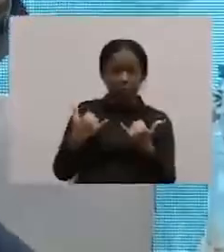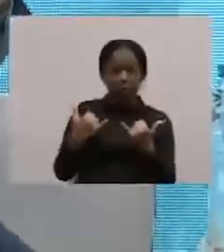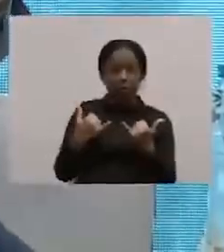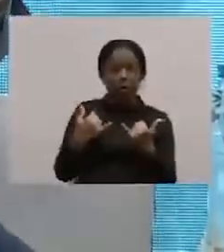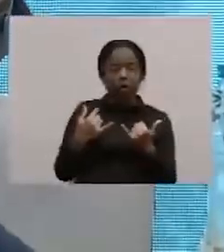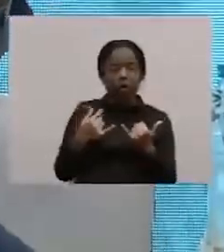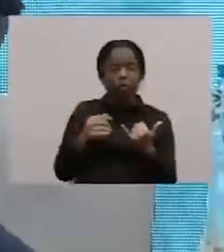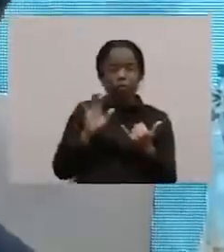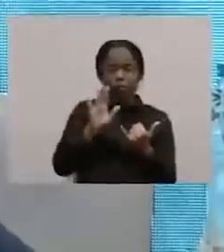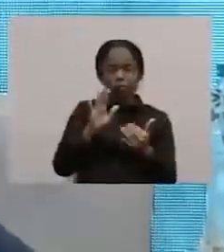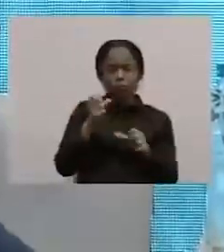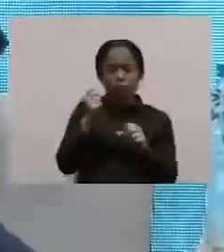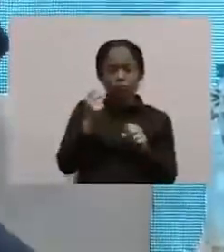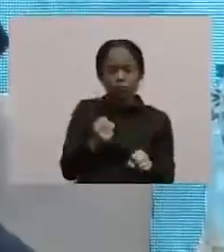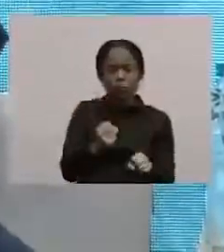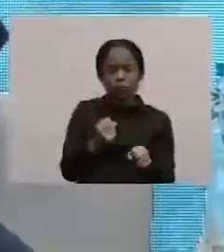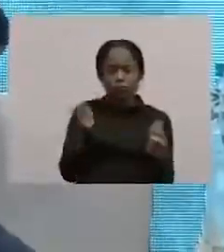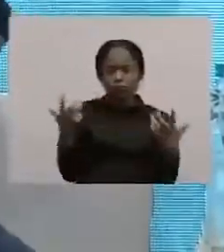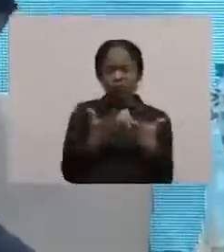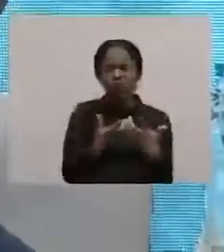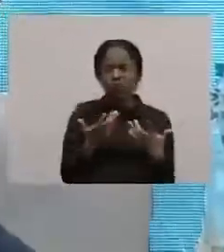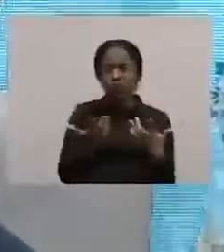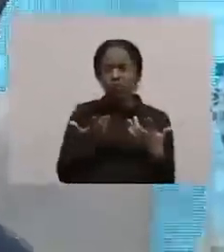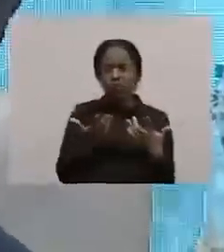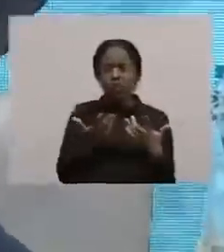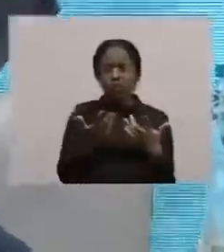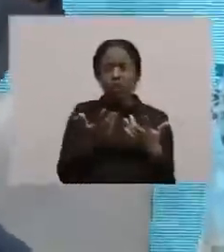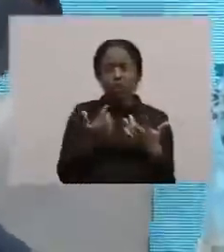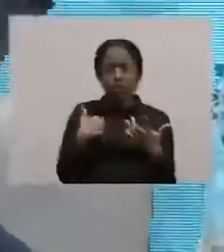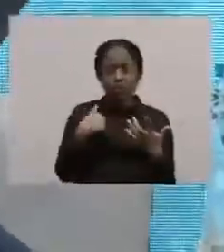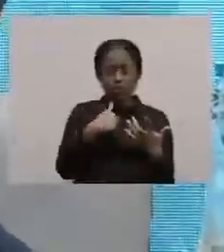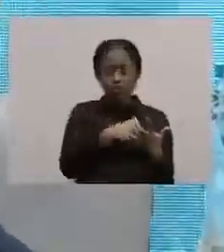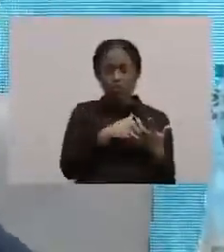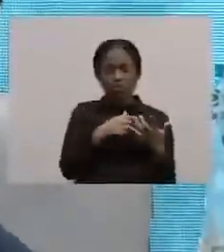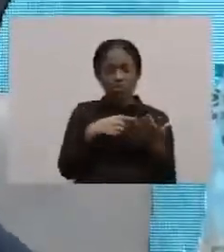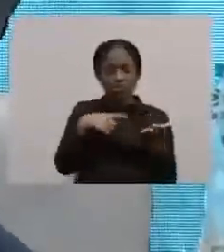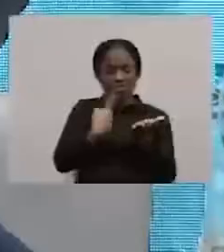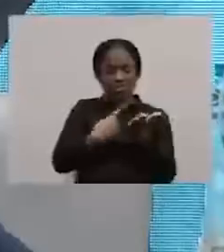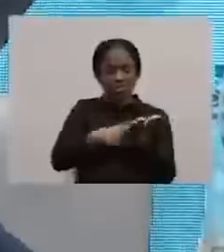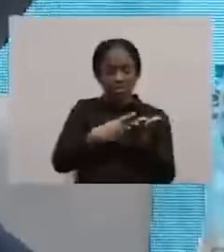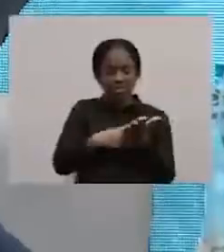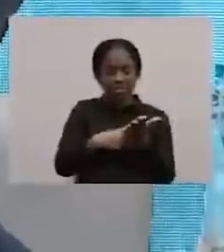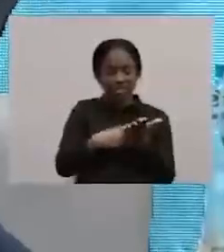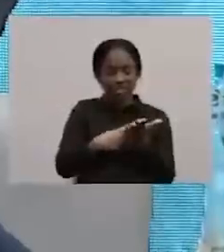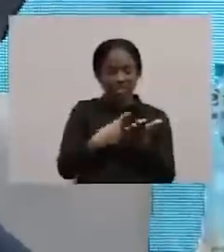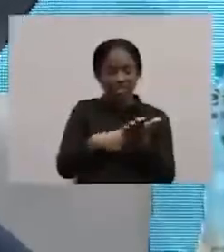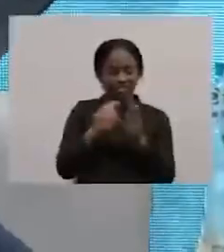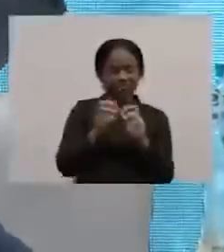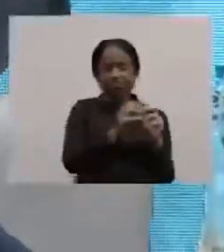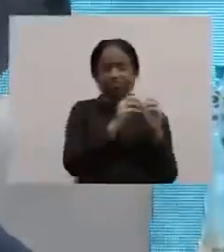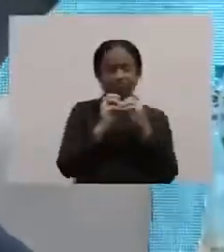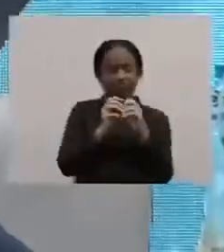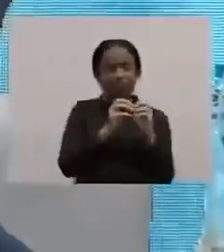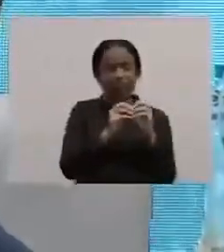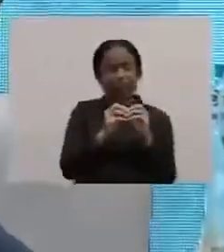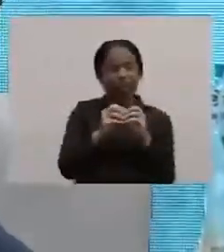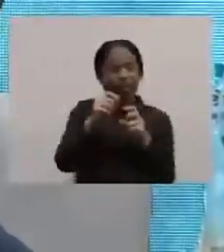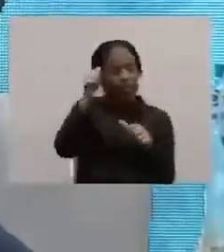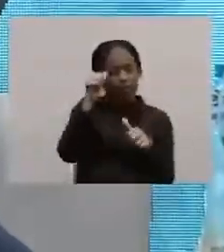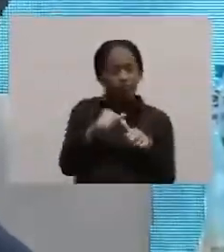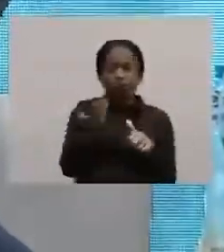asemeja bastante a lo que discutíamos en el cuando se discutió en